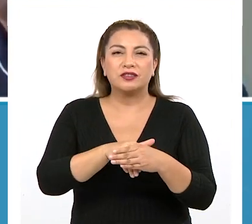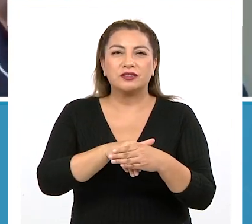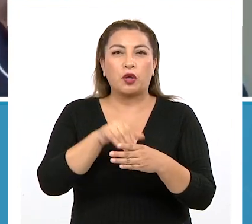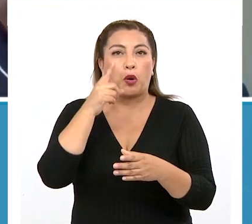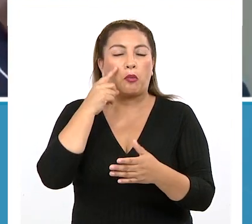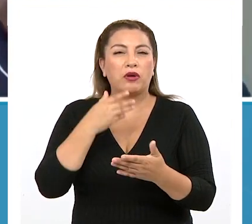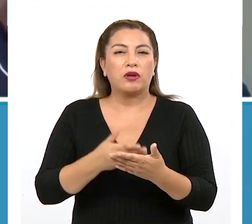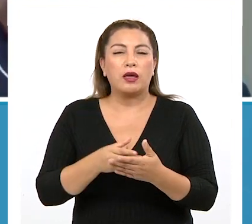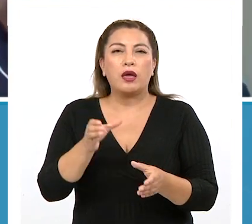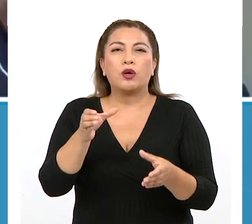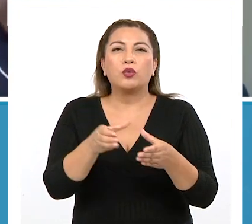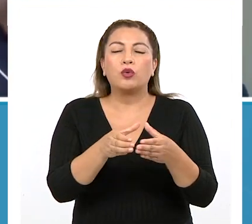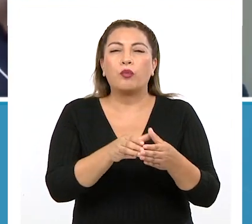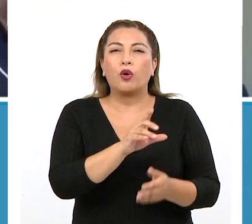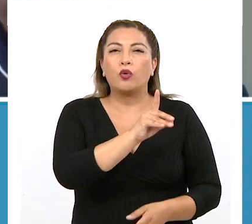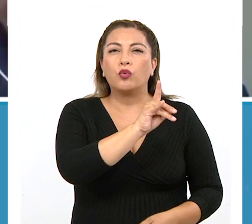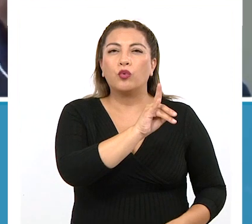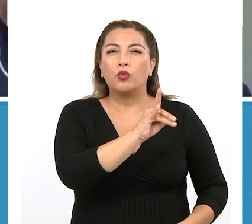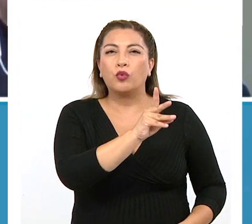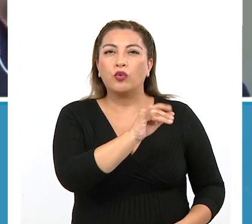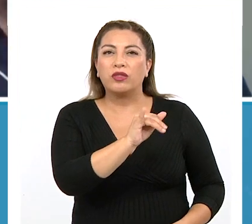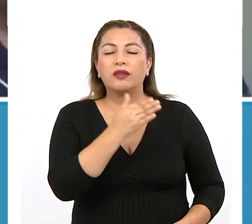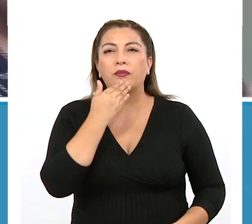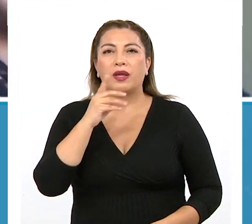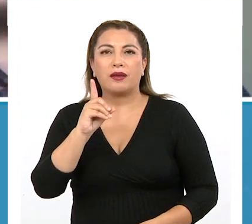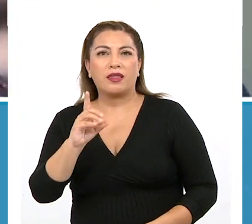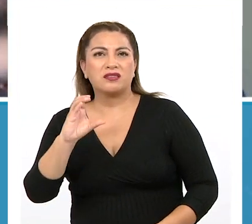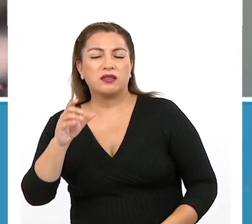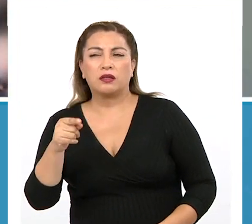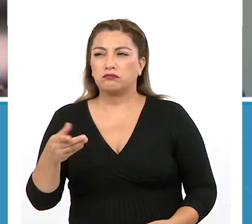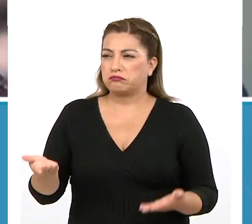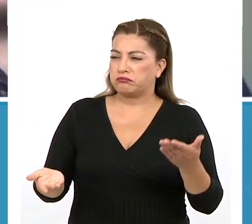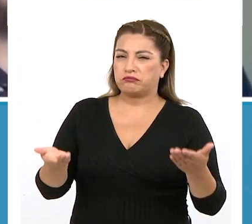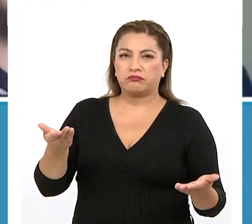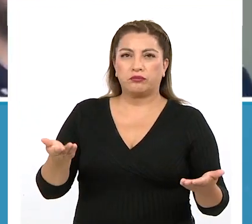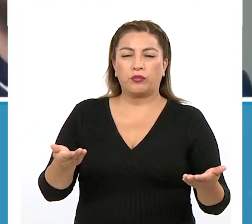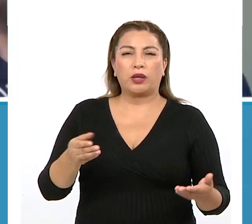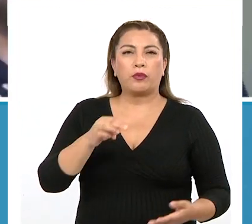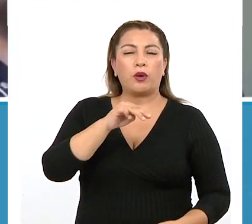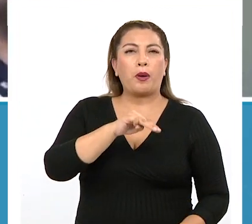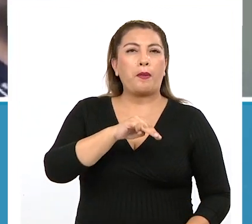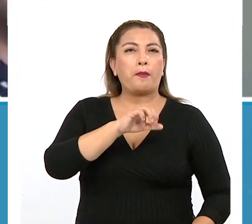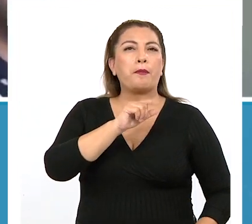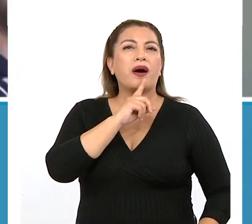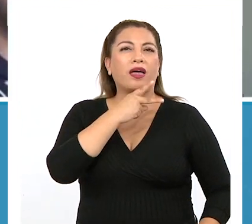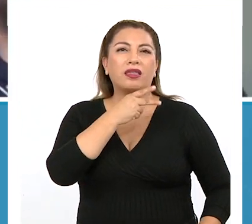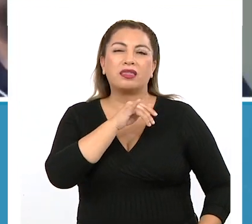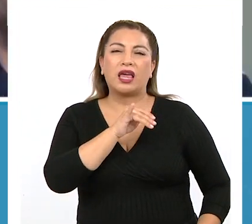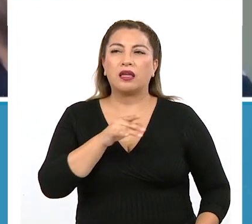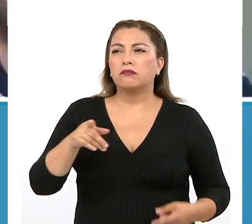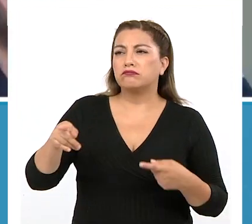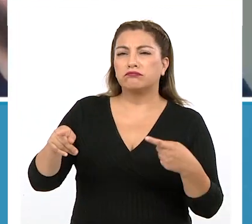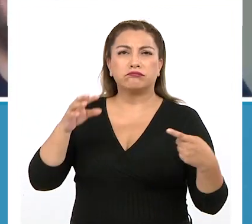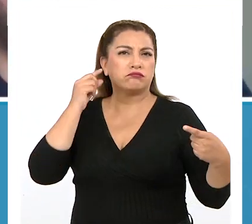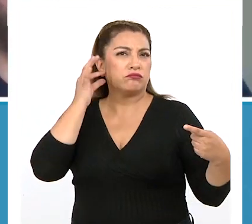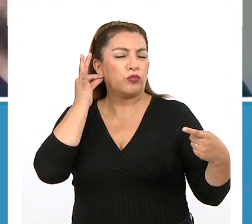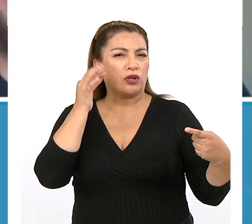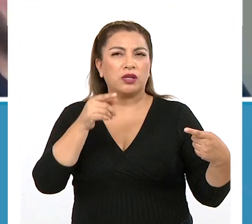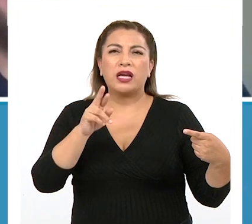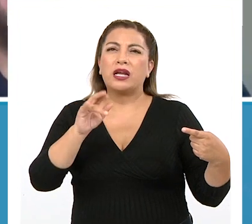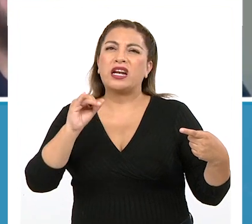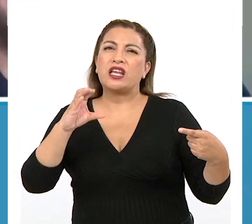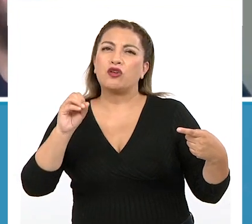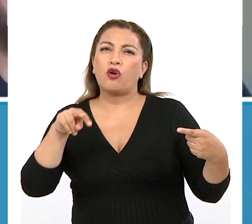la UDI y demócrata? Porque que tú veas a Evelyn Matei con Jimena Rincón es algo